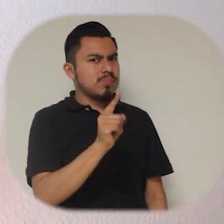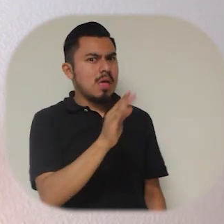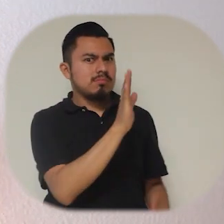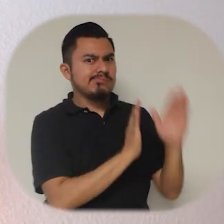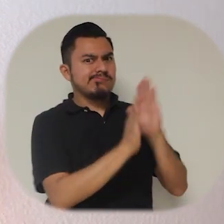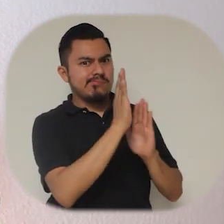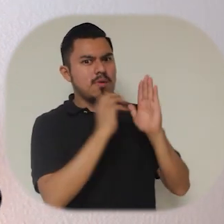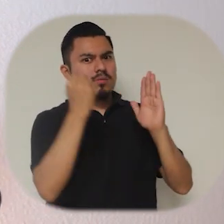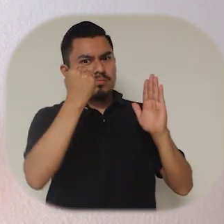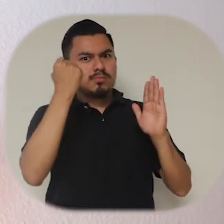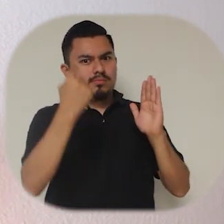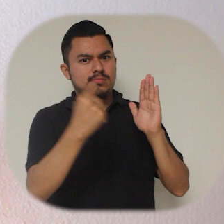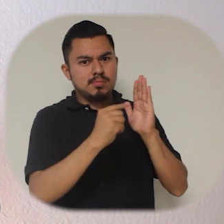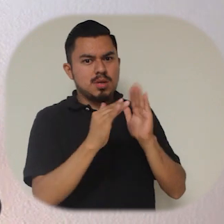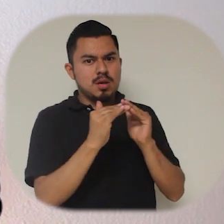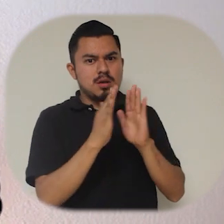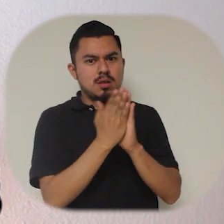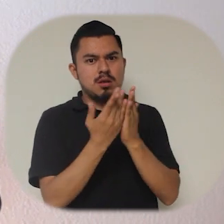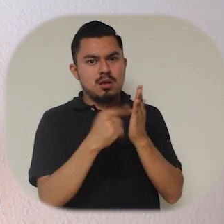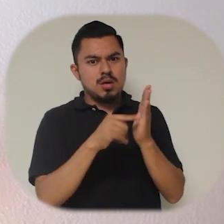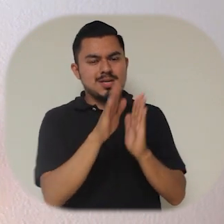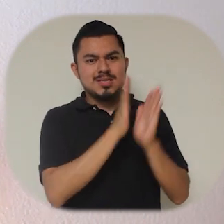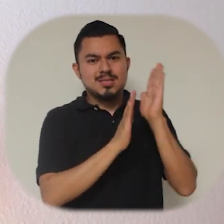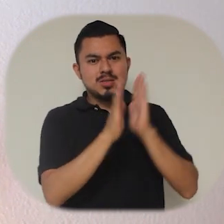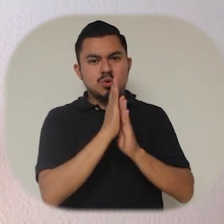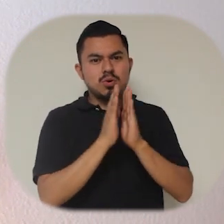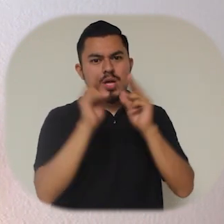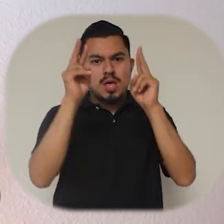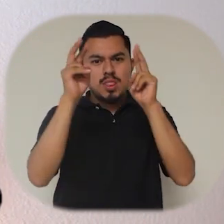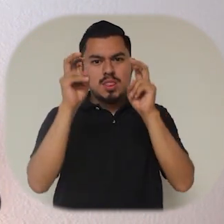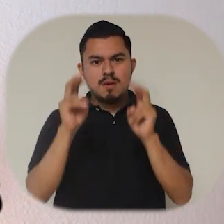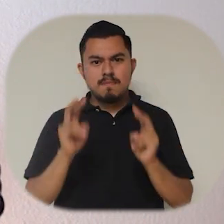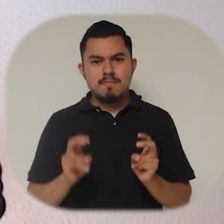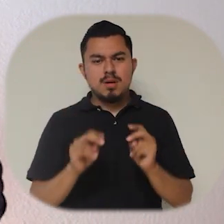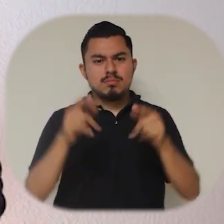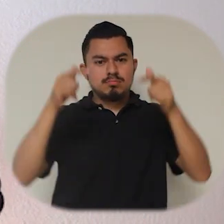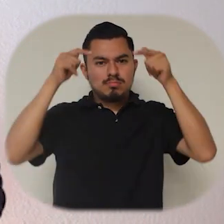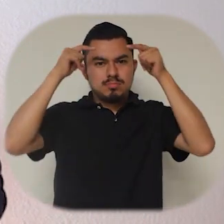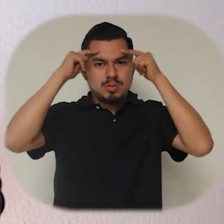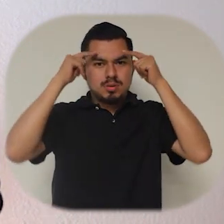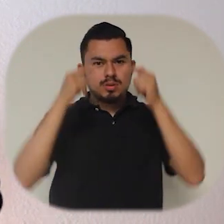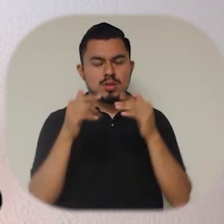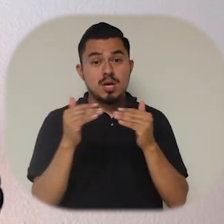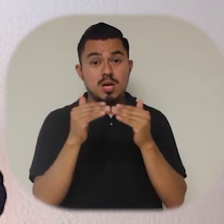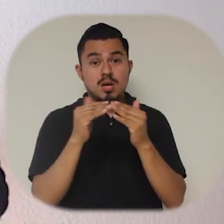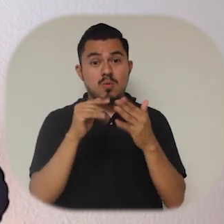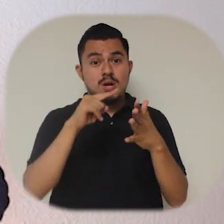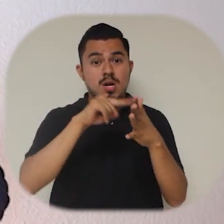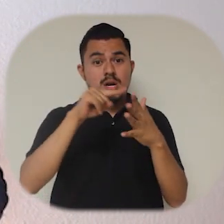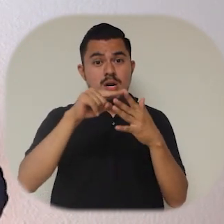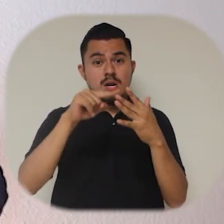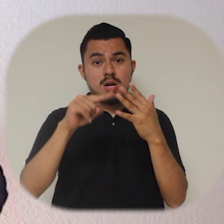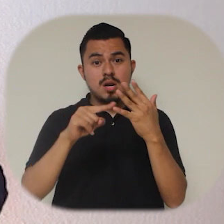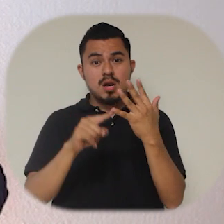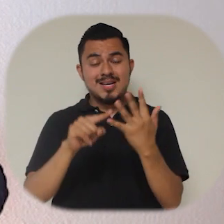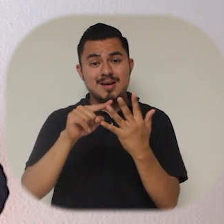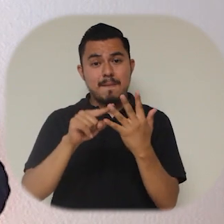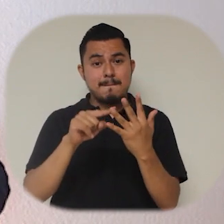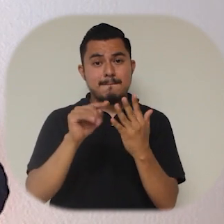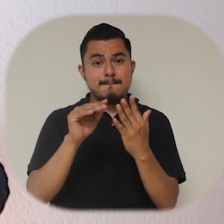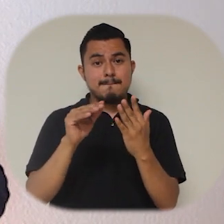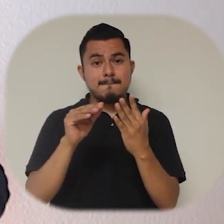históricos hablan de los reyes, no es exageración decirlo. Y el Pentateuco de Moisés no solamente habla del sacerdocio, sino de los